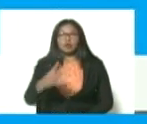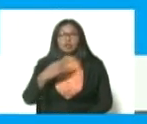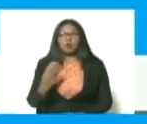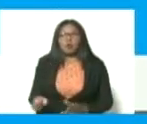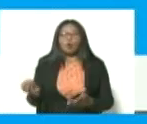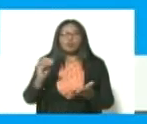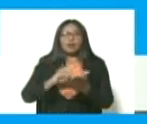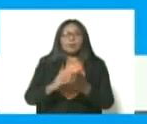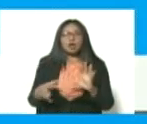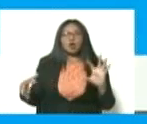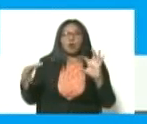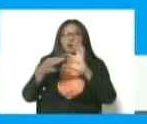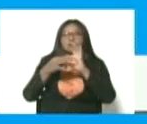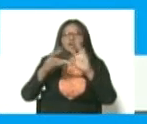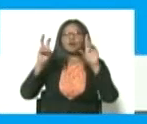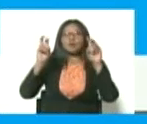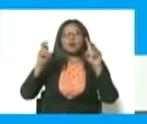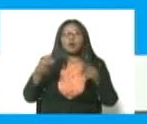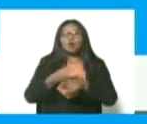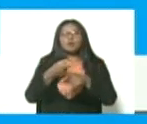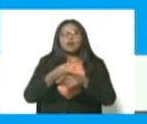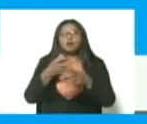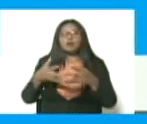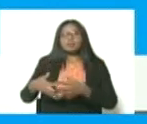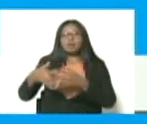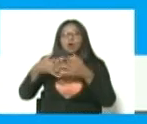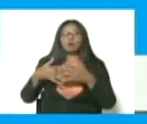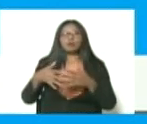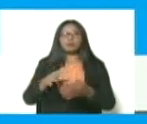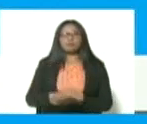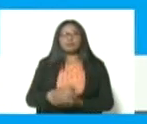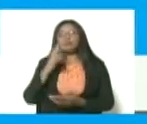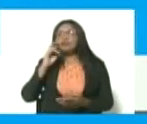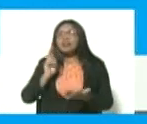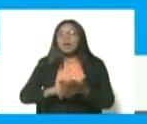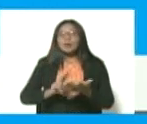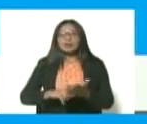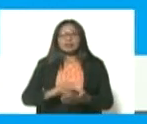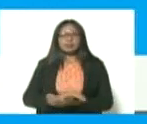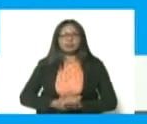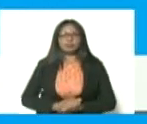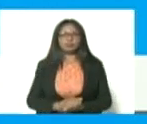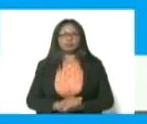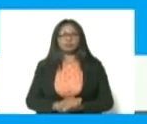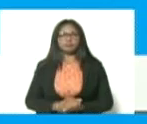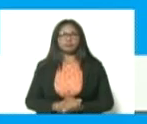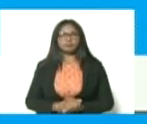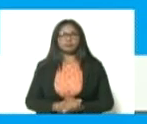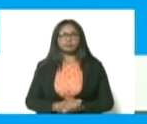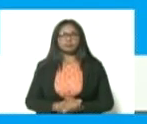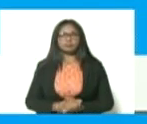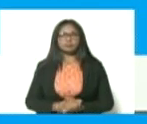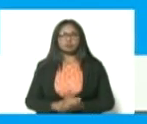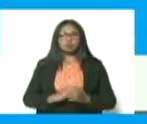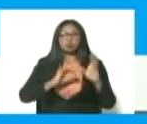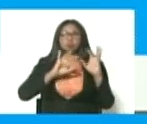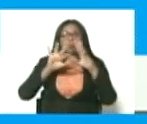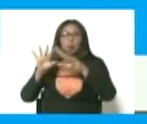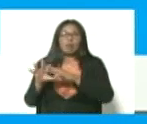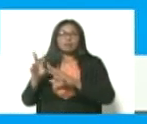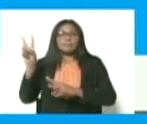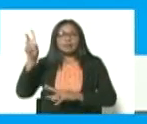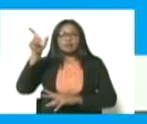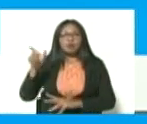reconecta con el nuevo gobierno de Estados Unidos. Esa es la verdad. A los migrantes venezolanos en